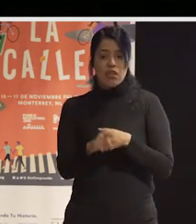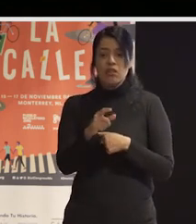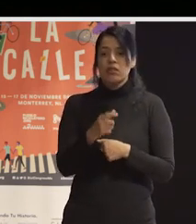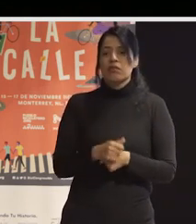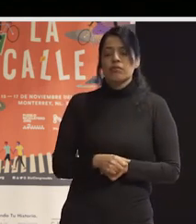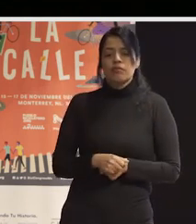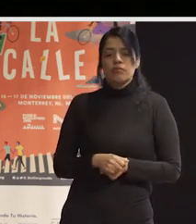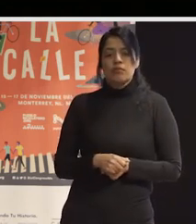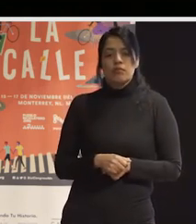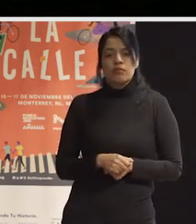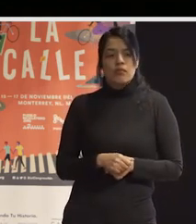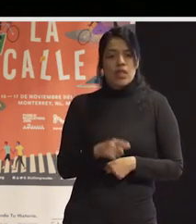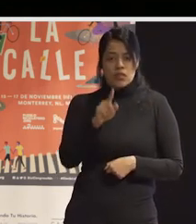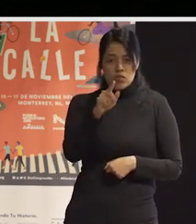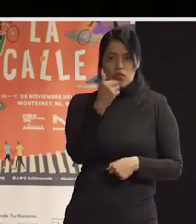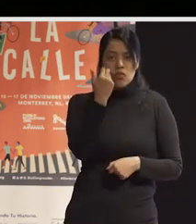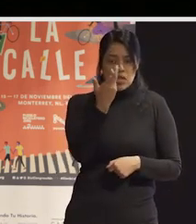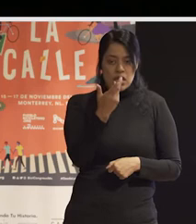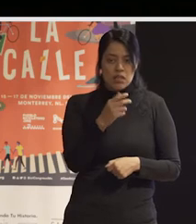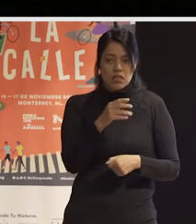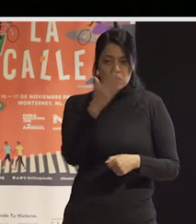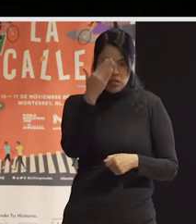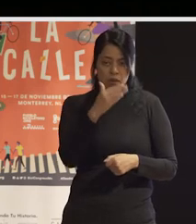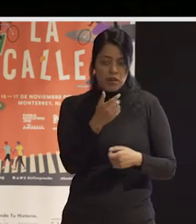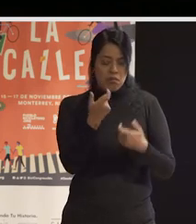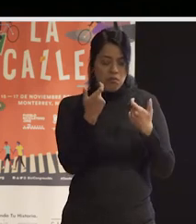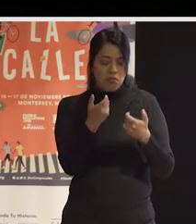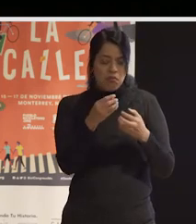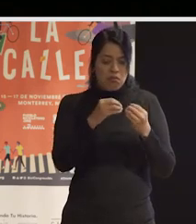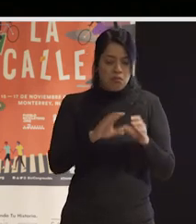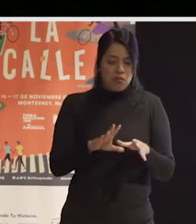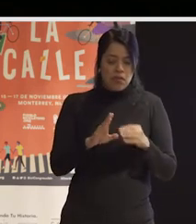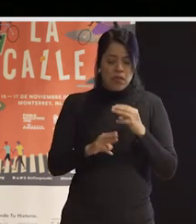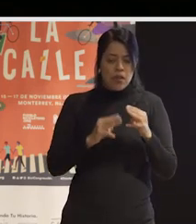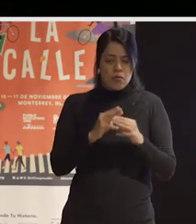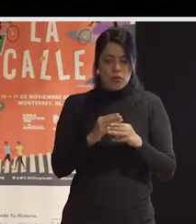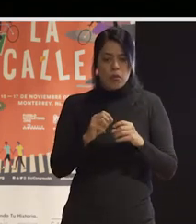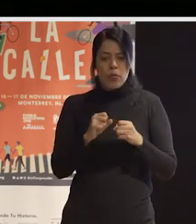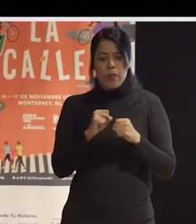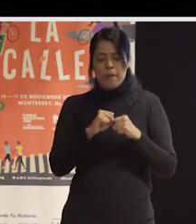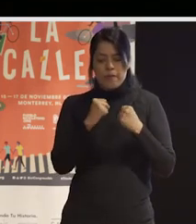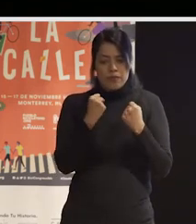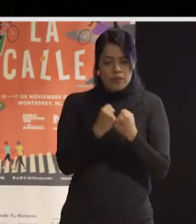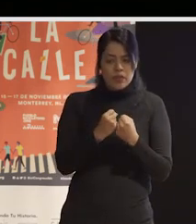no nada esto te convence métete a ver las pérdidas económicas del mundo en nuestras sociedades luchamos contra la pobreza